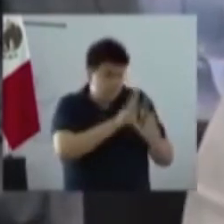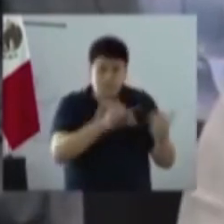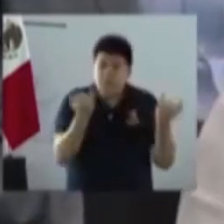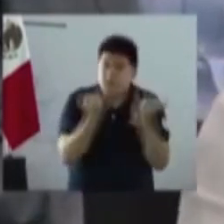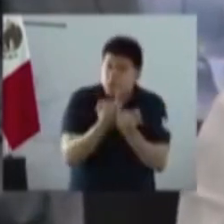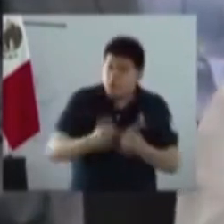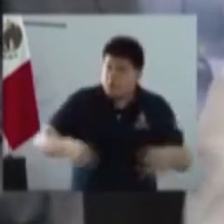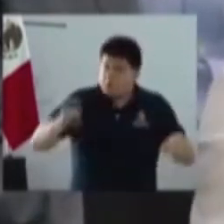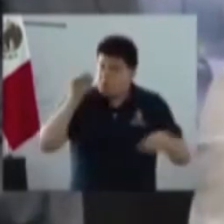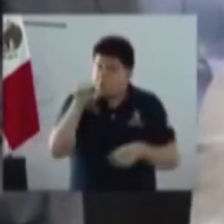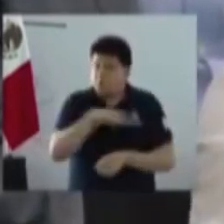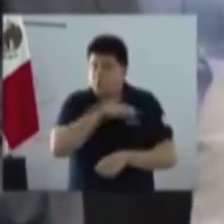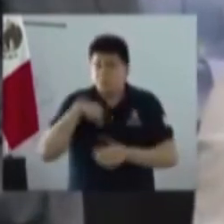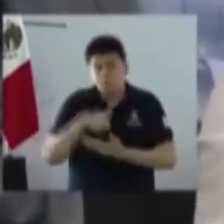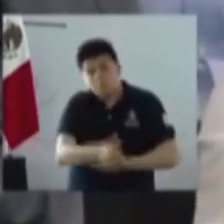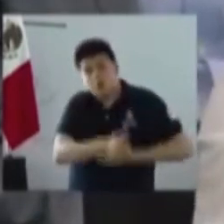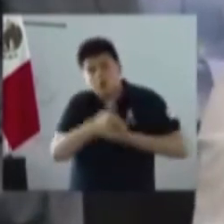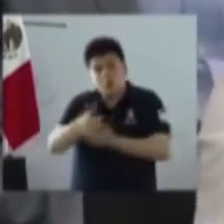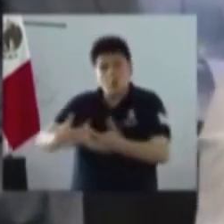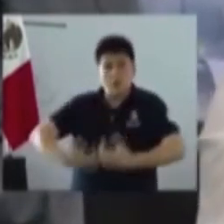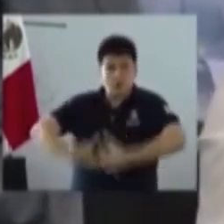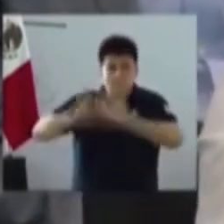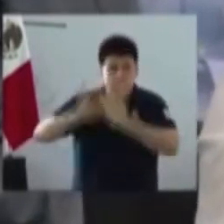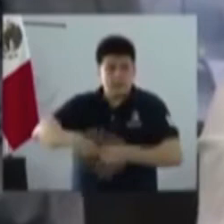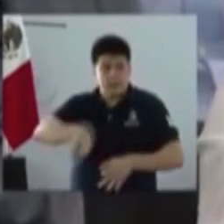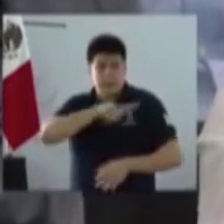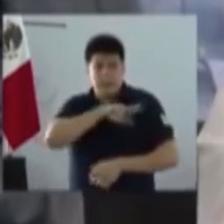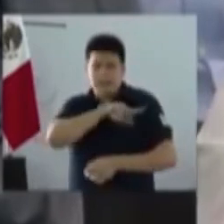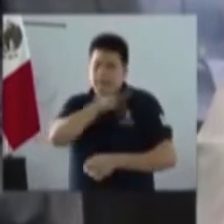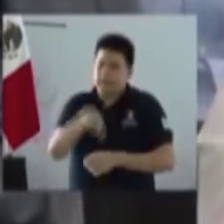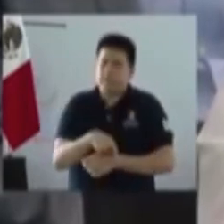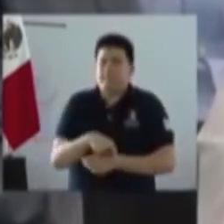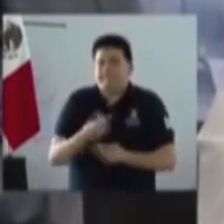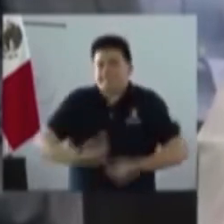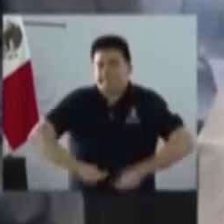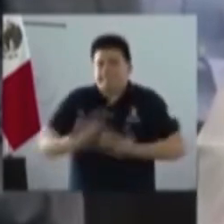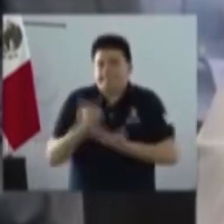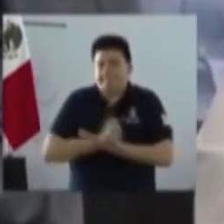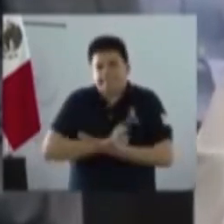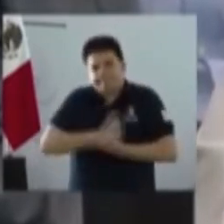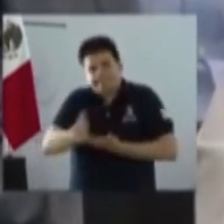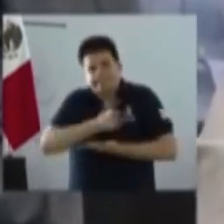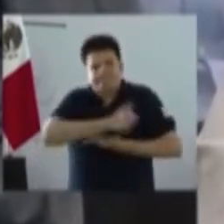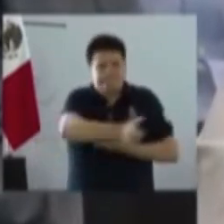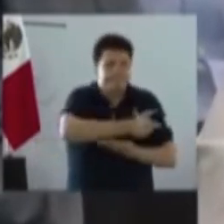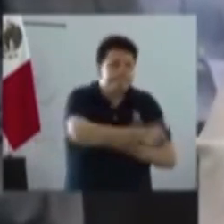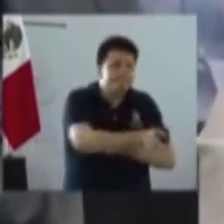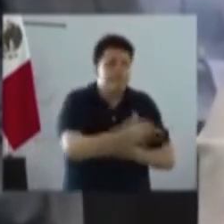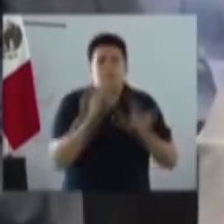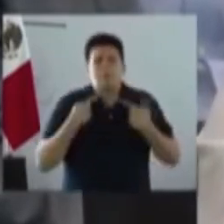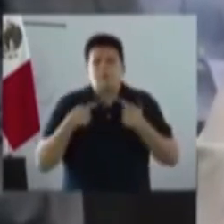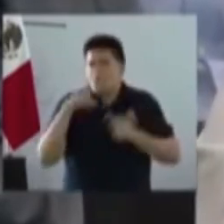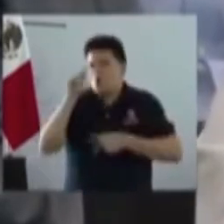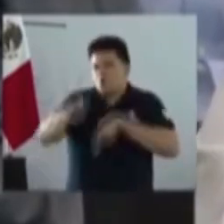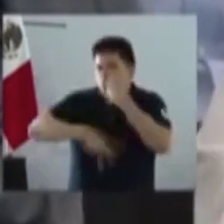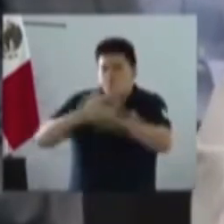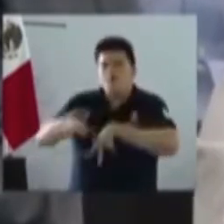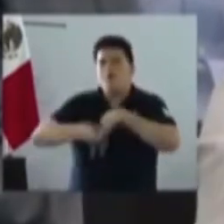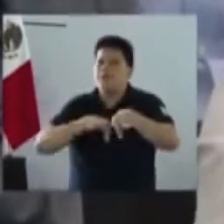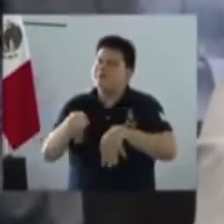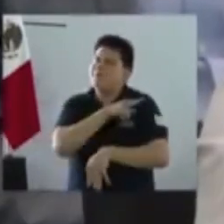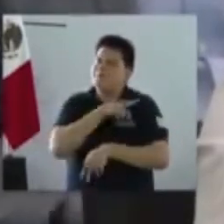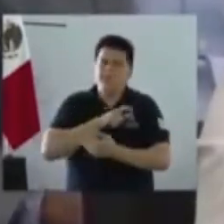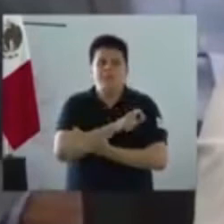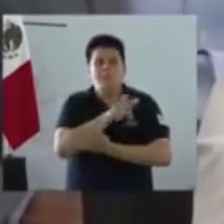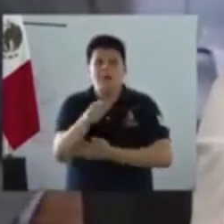a la iniciativa privada a solventar el costo que significa estar pagando sueldos de personas que no están yendo a trabajar. Tenemos que buscar una